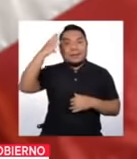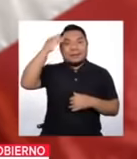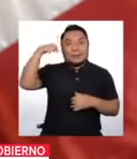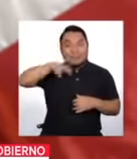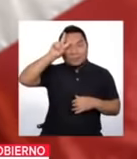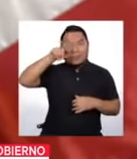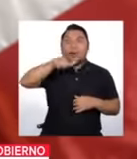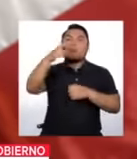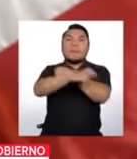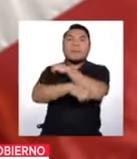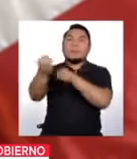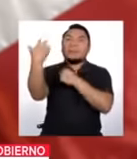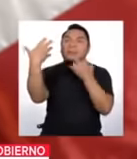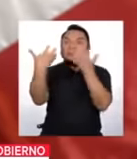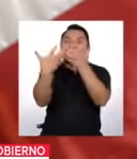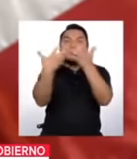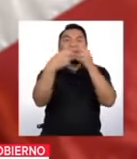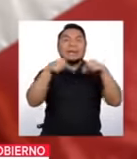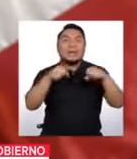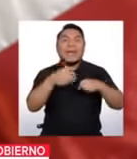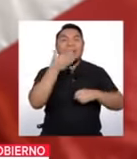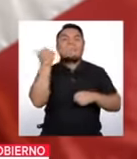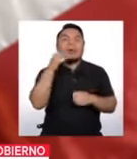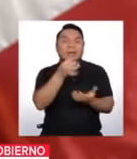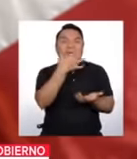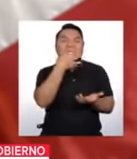países, nos permite tener mayores